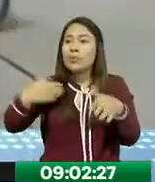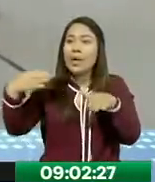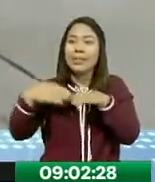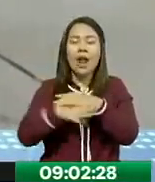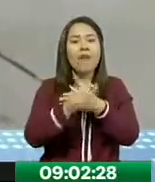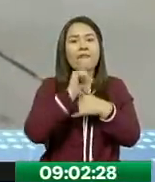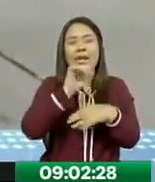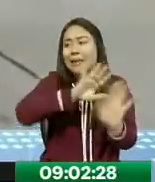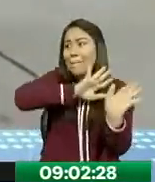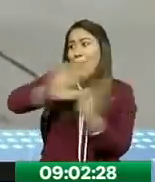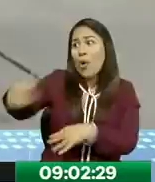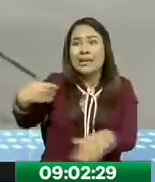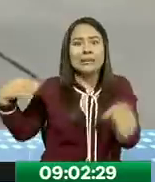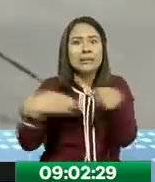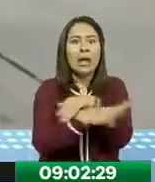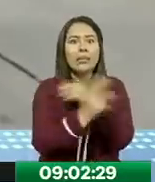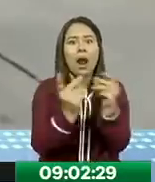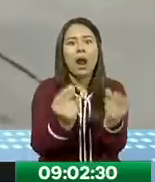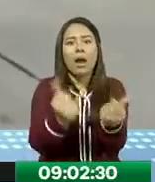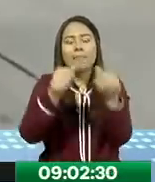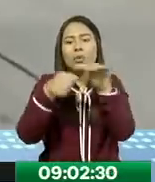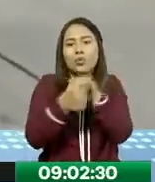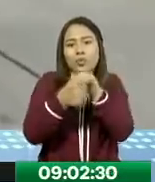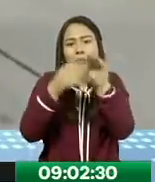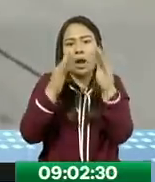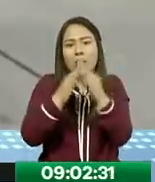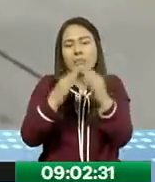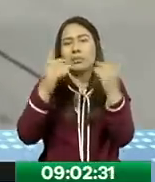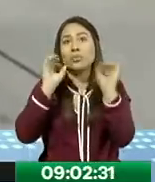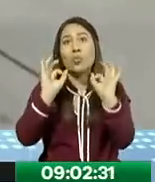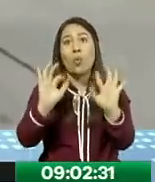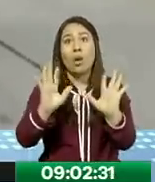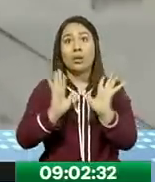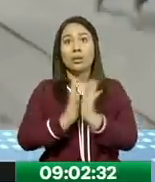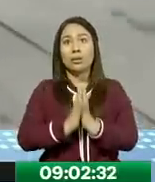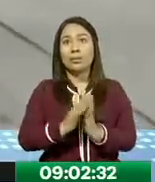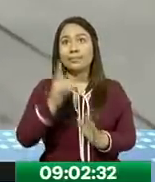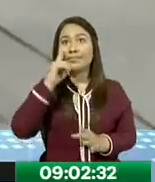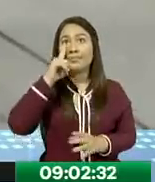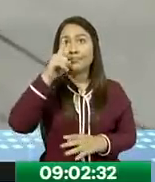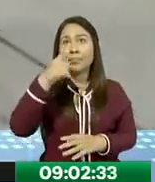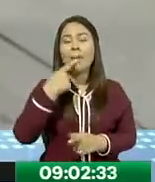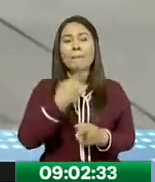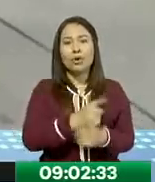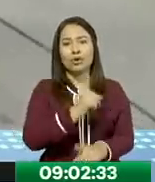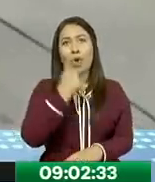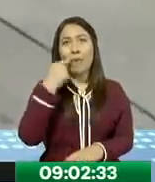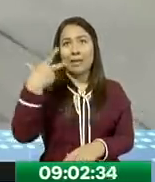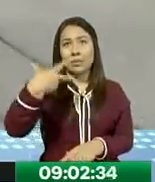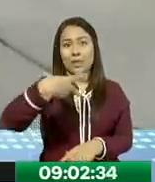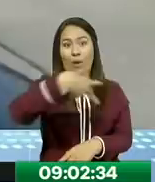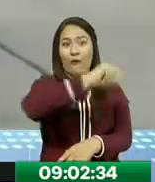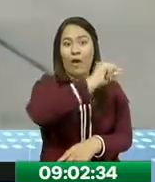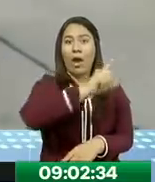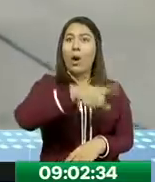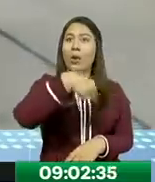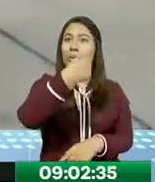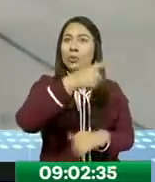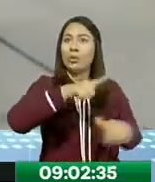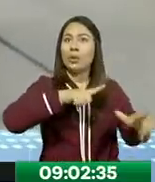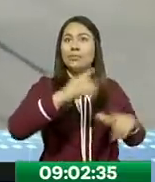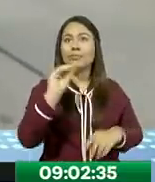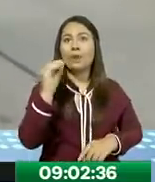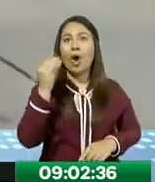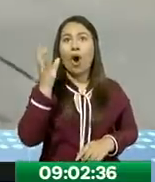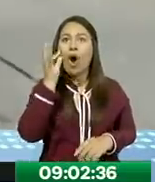las consecuencias, simplemente trató de forcejear con los antisociales. Y por este lado, por acá más o menos, existía